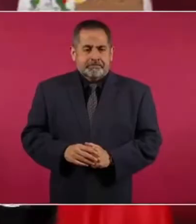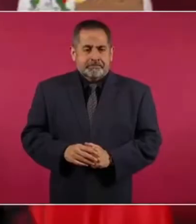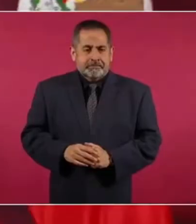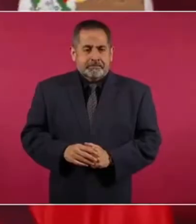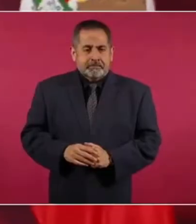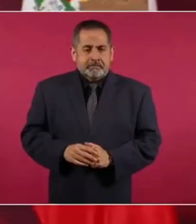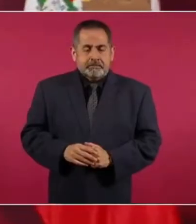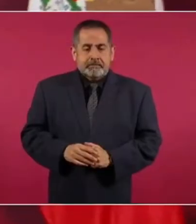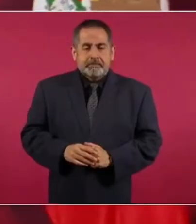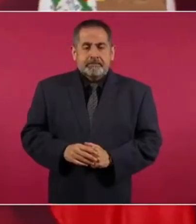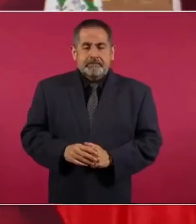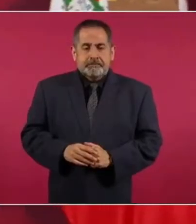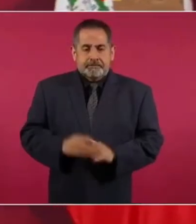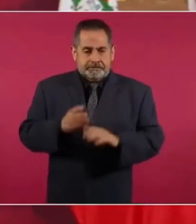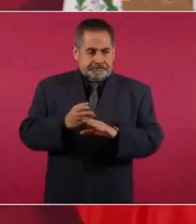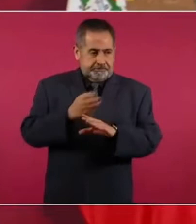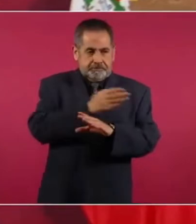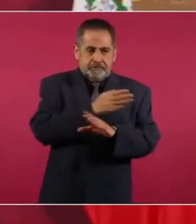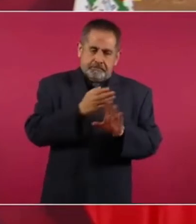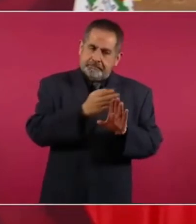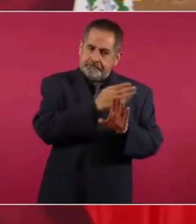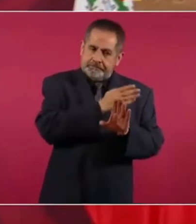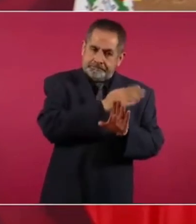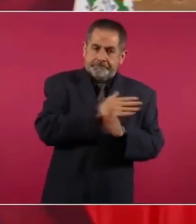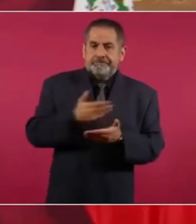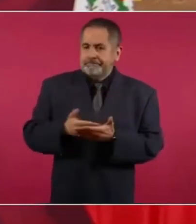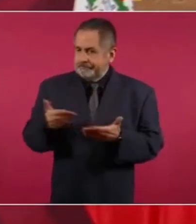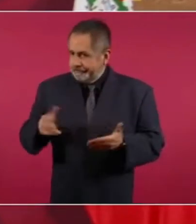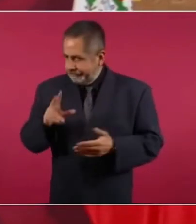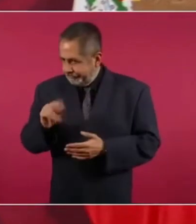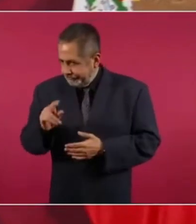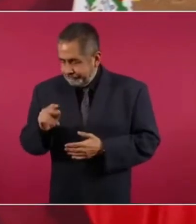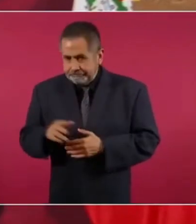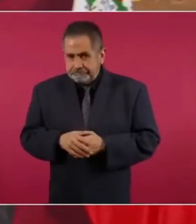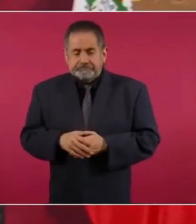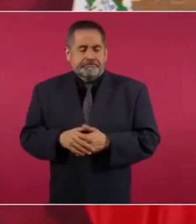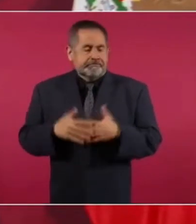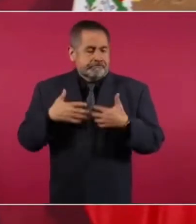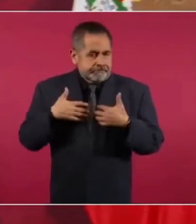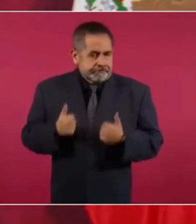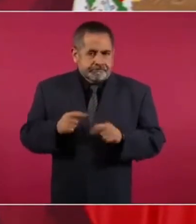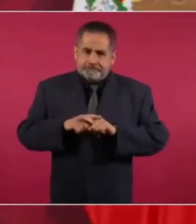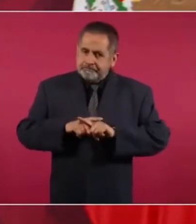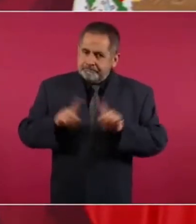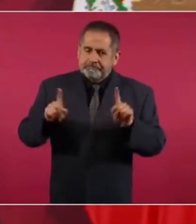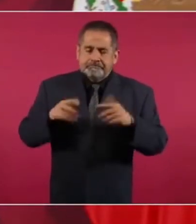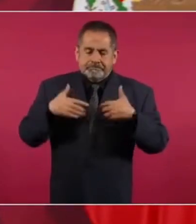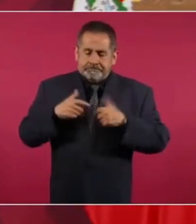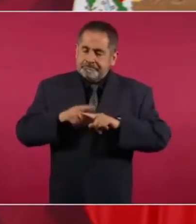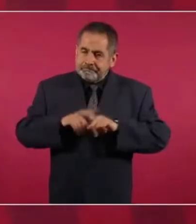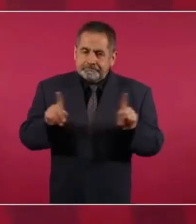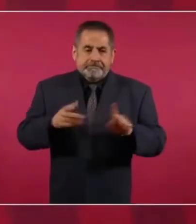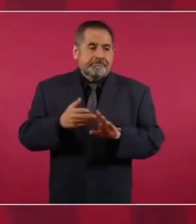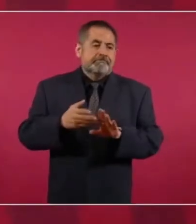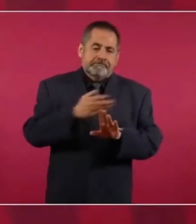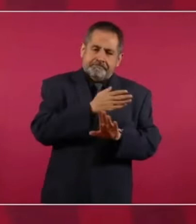antes, ahora no, porque también han entendido de que son otros tiempos,